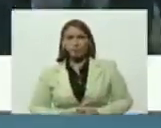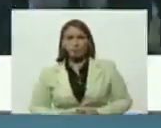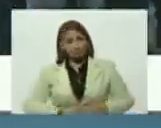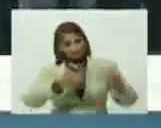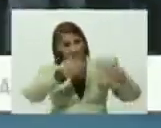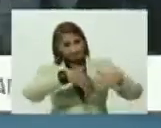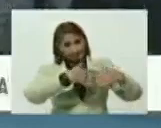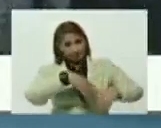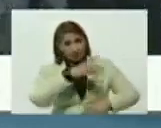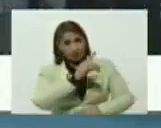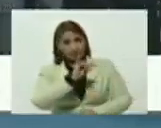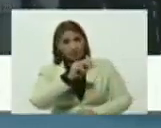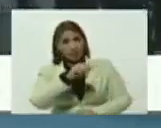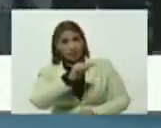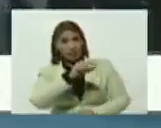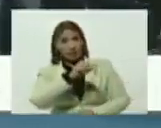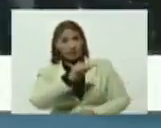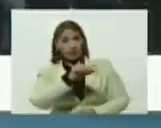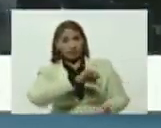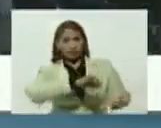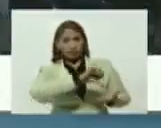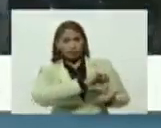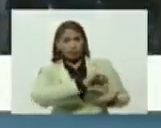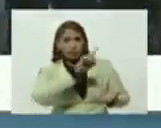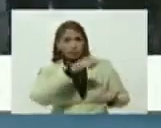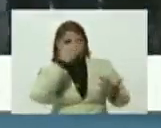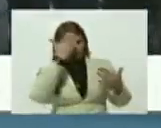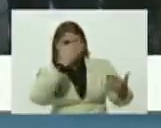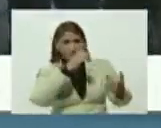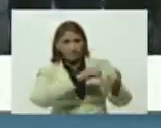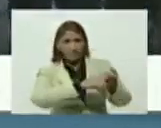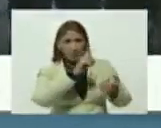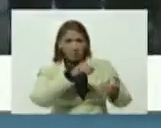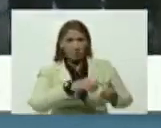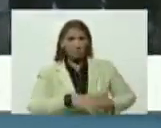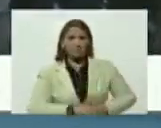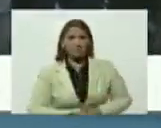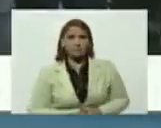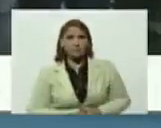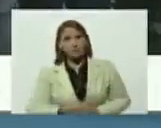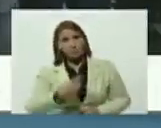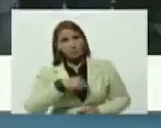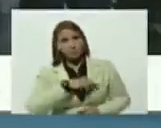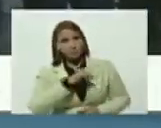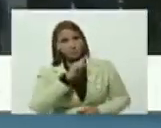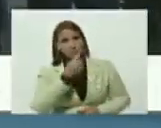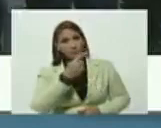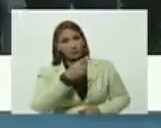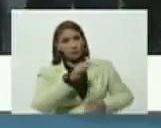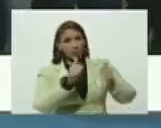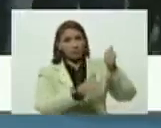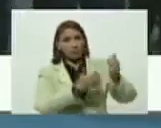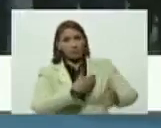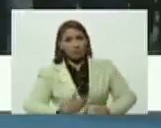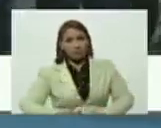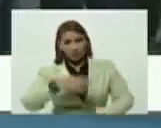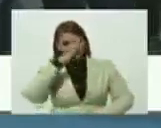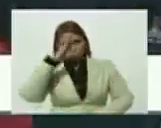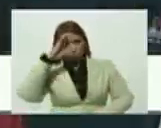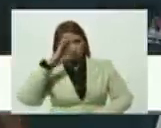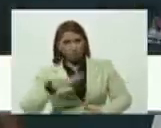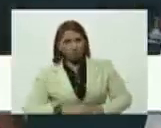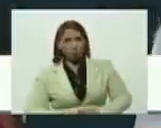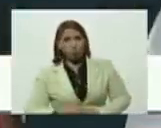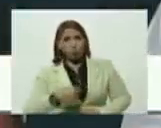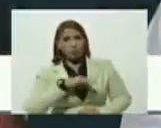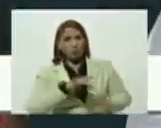Industrias Diana. Y con usted saludar a la primera combatiente, la doctora Cilia Flores, nuestro primer vicepresidente, capitán Diosdado Cabello,